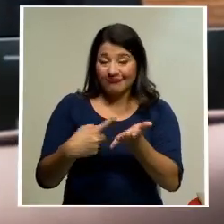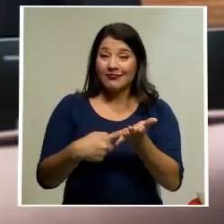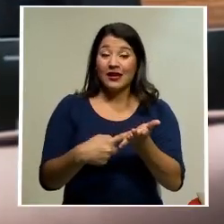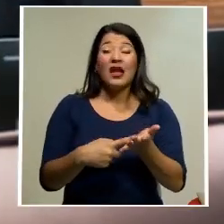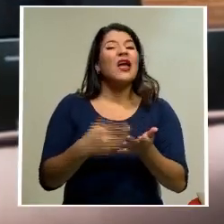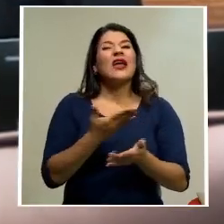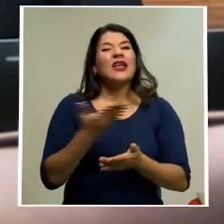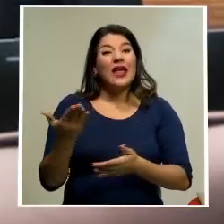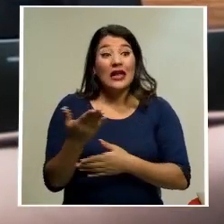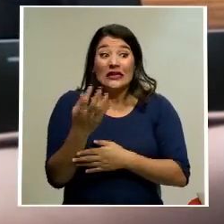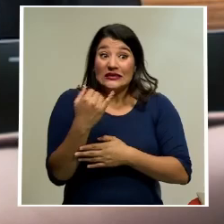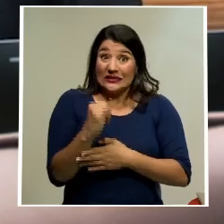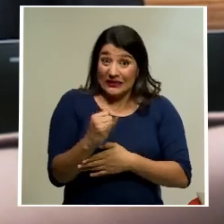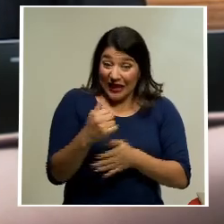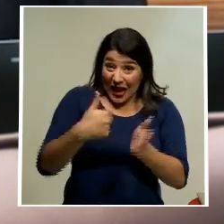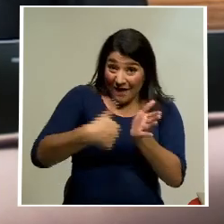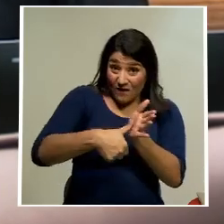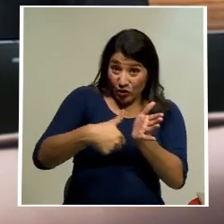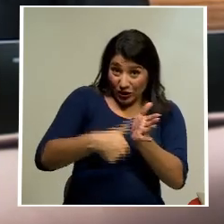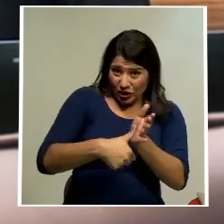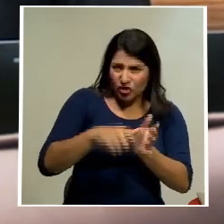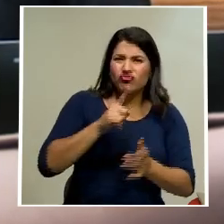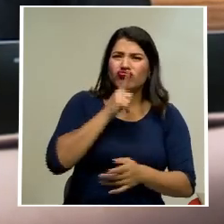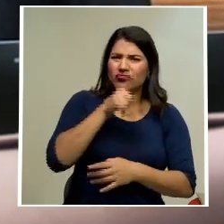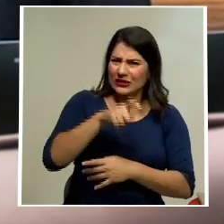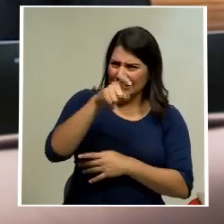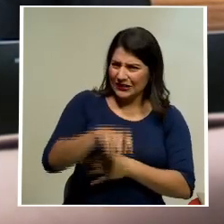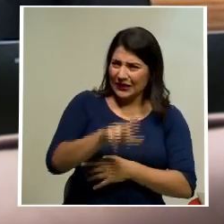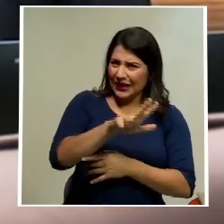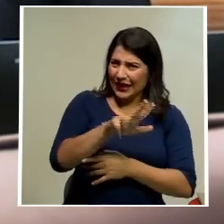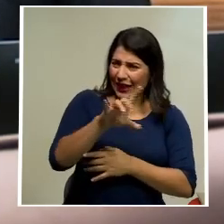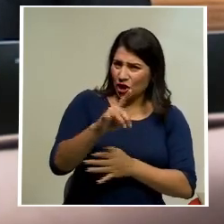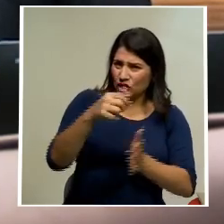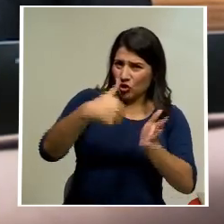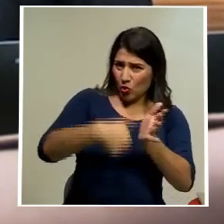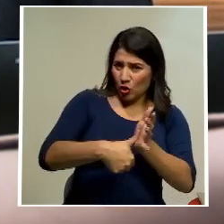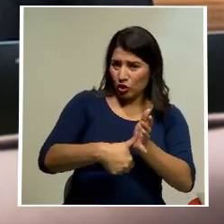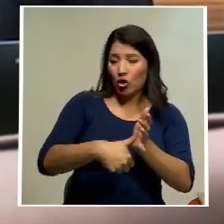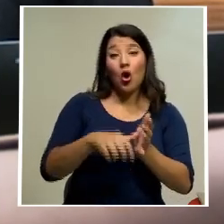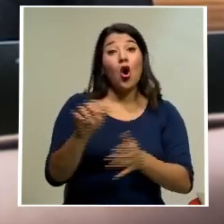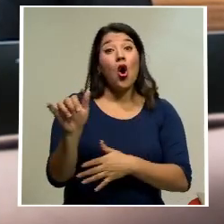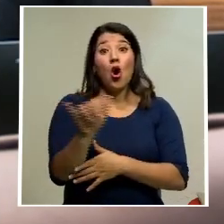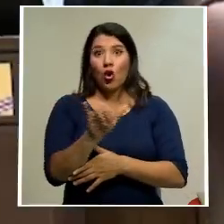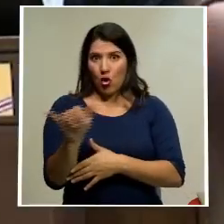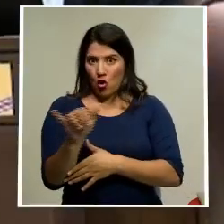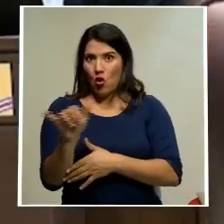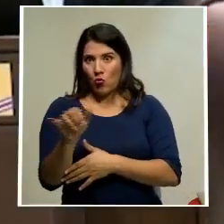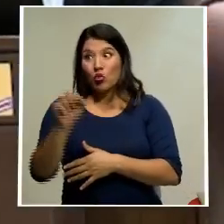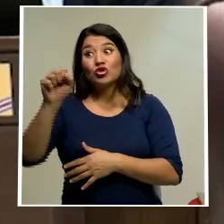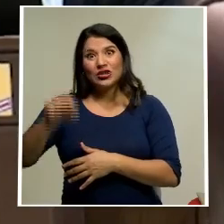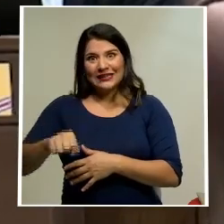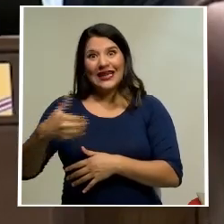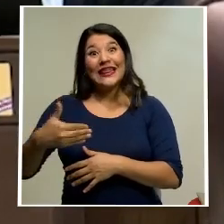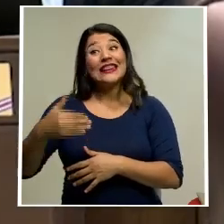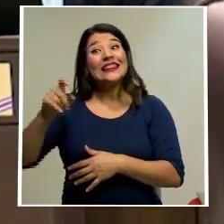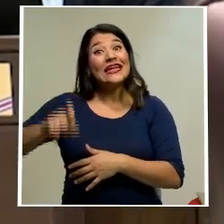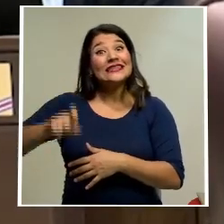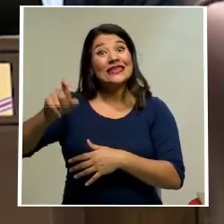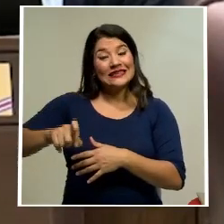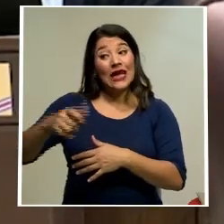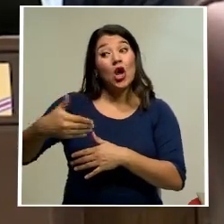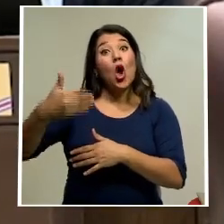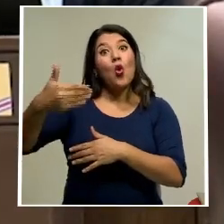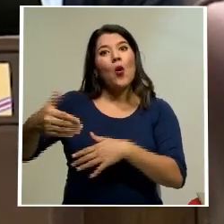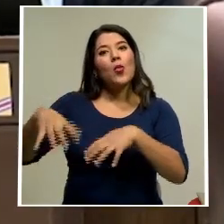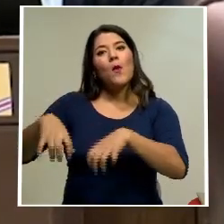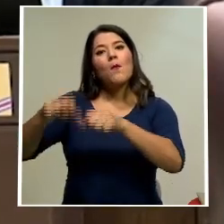si la votación final del mismo requerirá 38 votos, tal y como si era necesario previo al por tanto